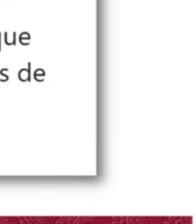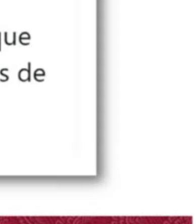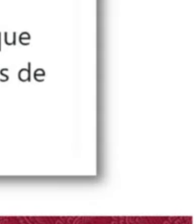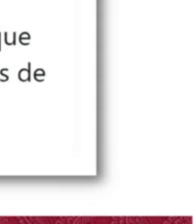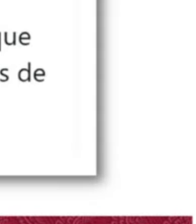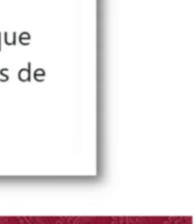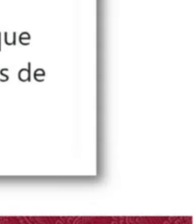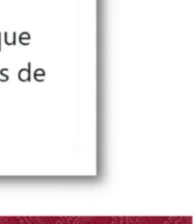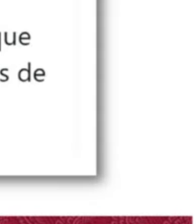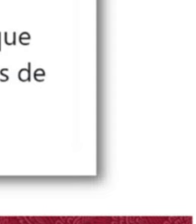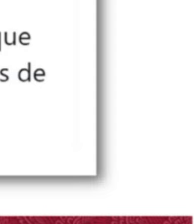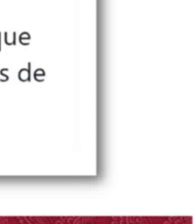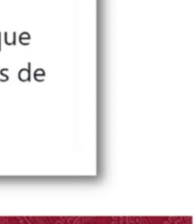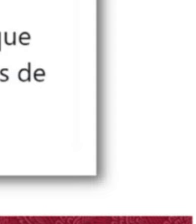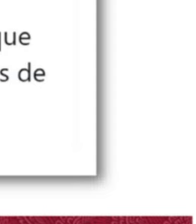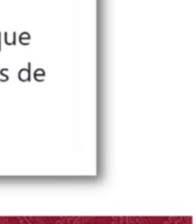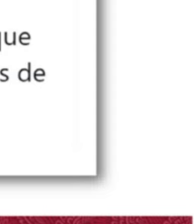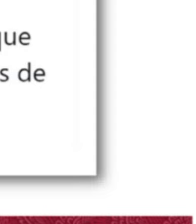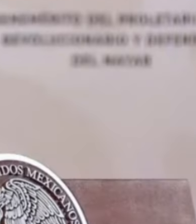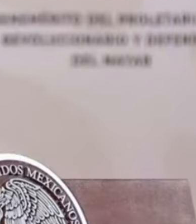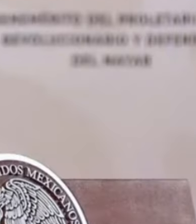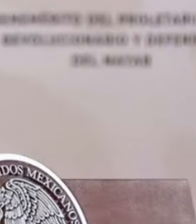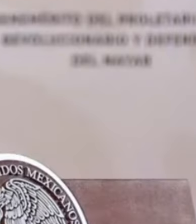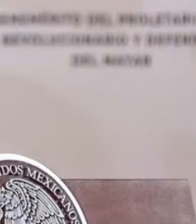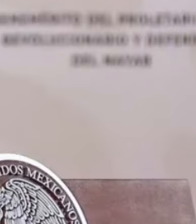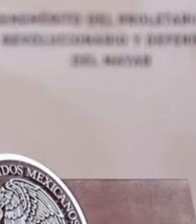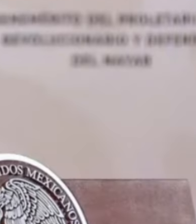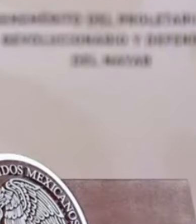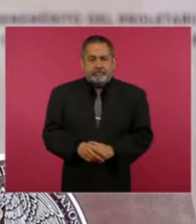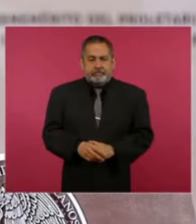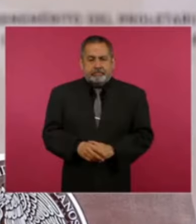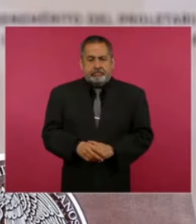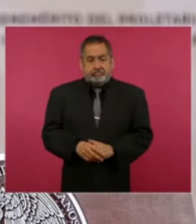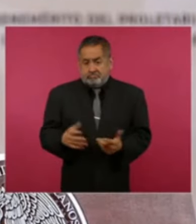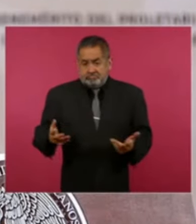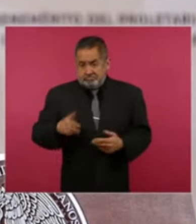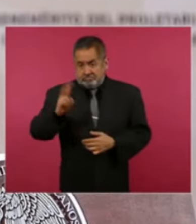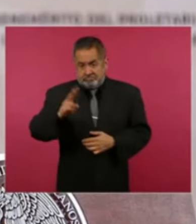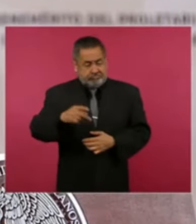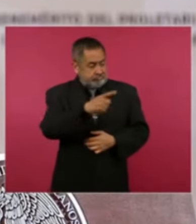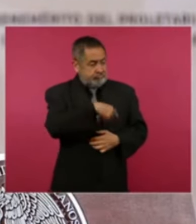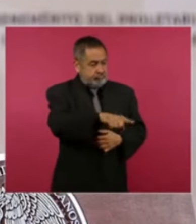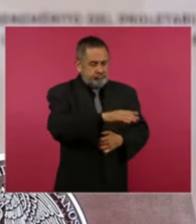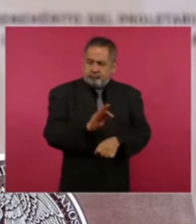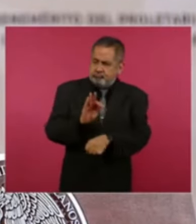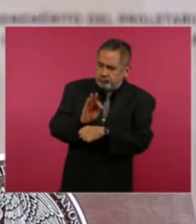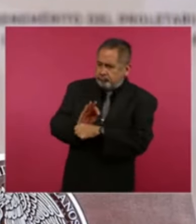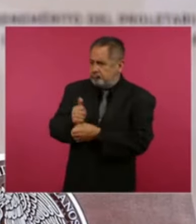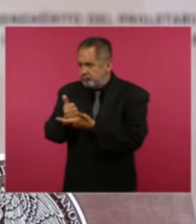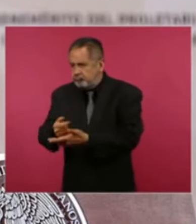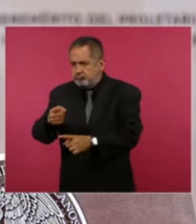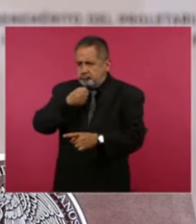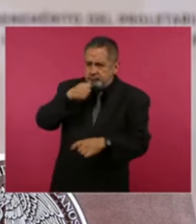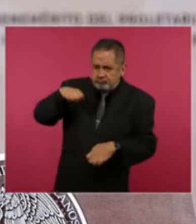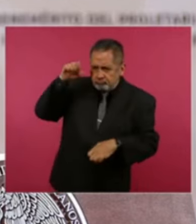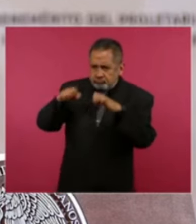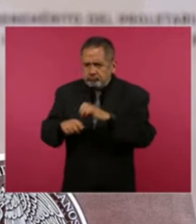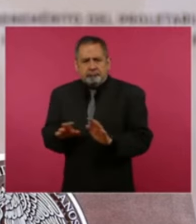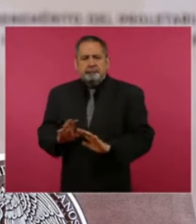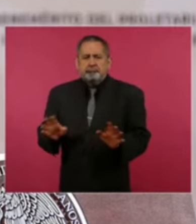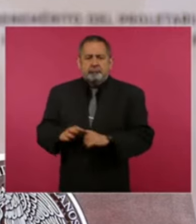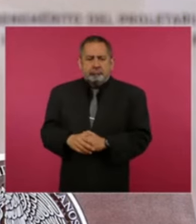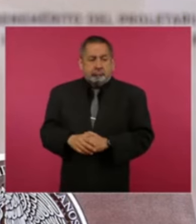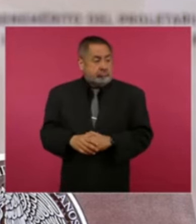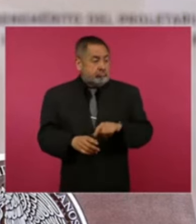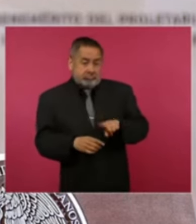cierto. Ellos nunca se han pronunciado a favor de los programas sociales ni por la vejez digna, pero sí por